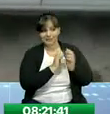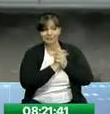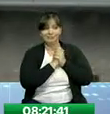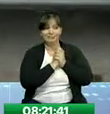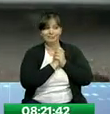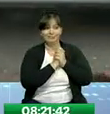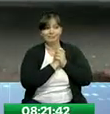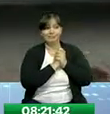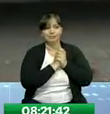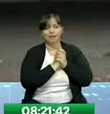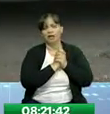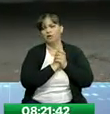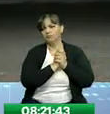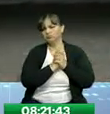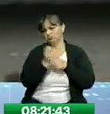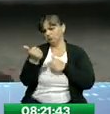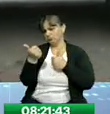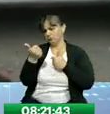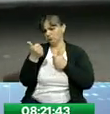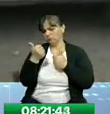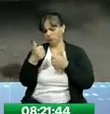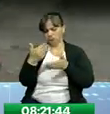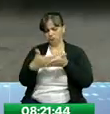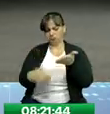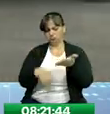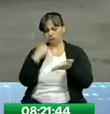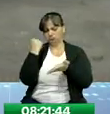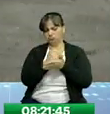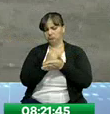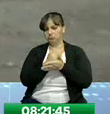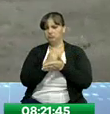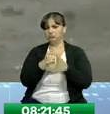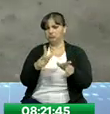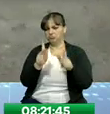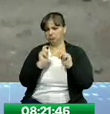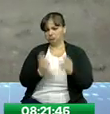y ya va a ir mal que más quieres